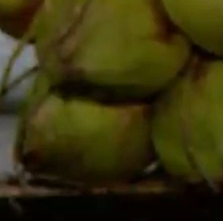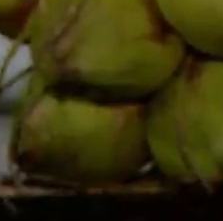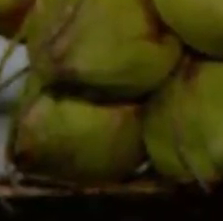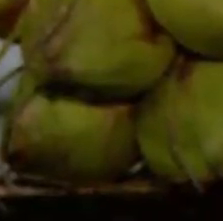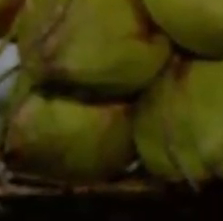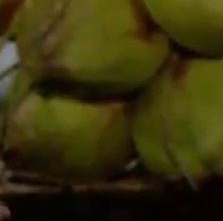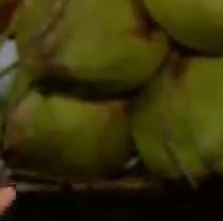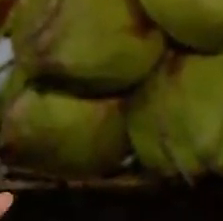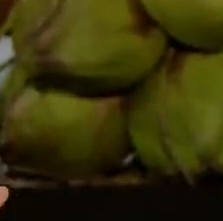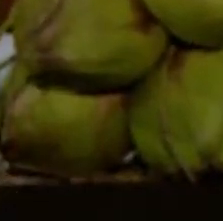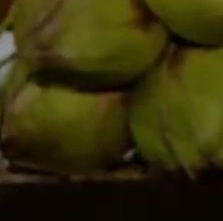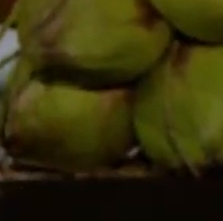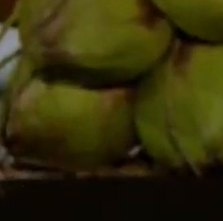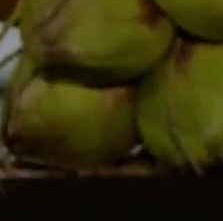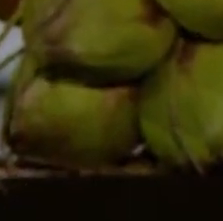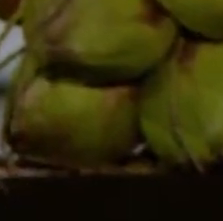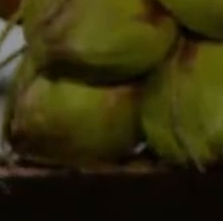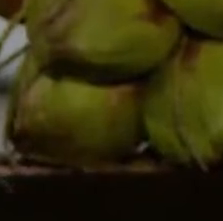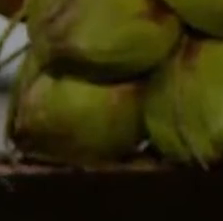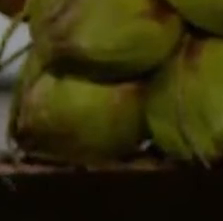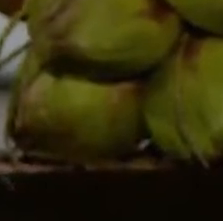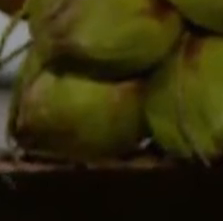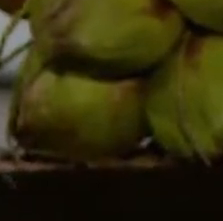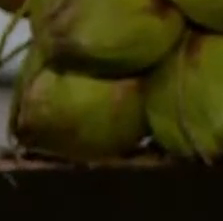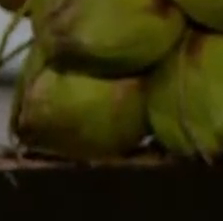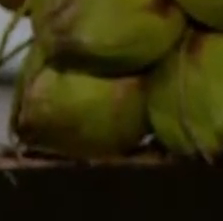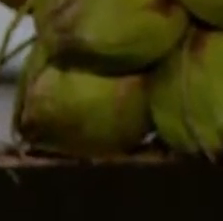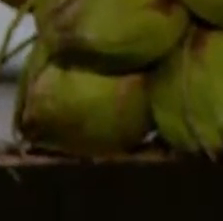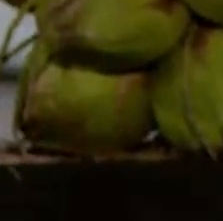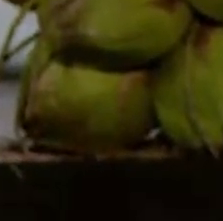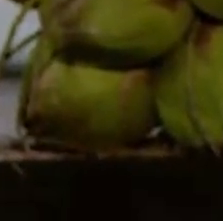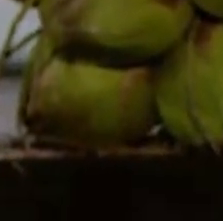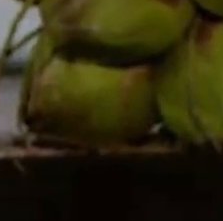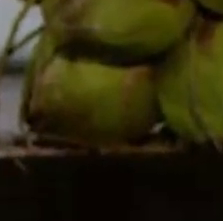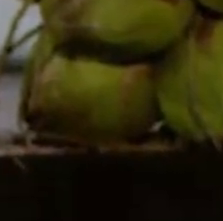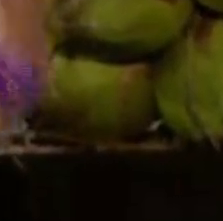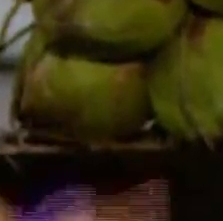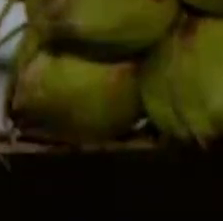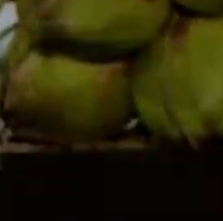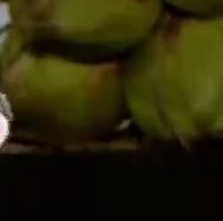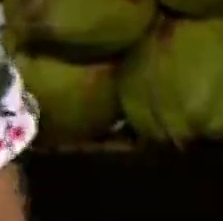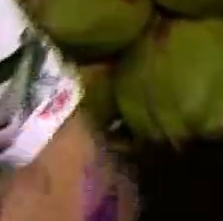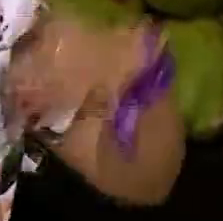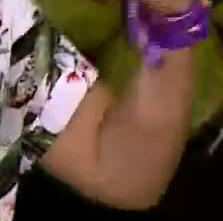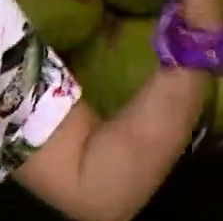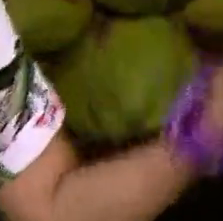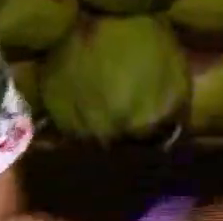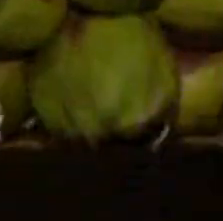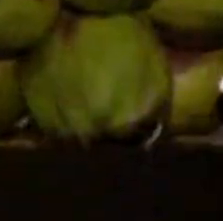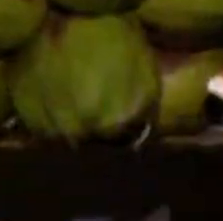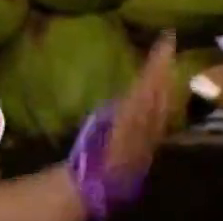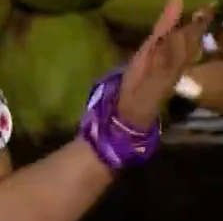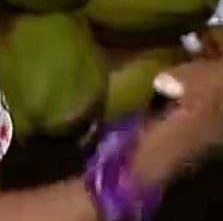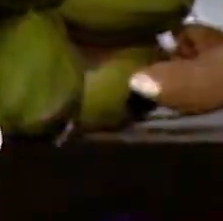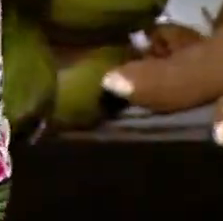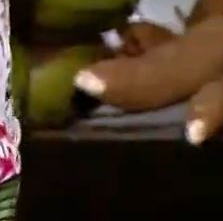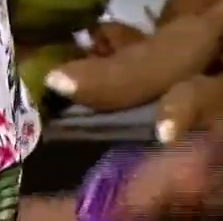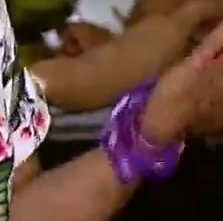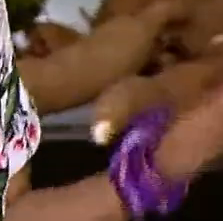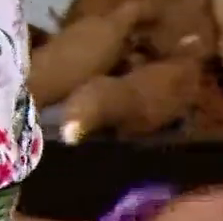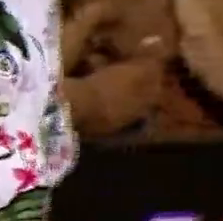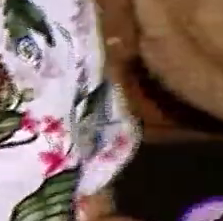campesinado icotea, ese campesinado que cuando está inundado pesca, cuando está cenagoso hace arroz y cuando está seco hace plátano,